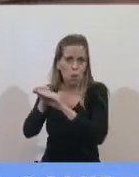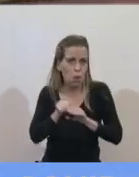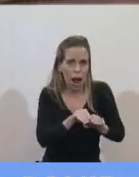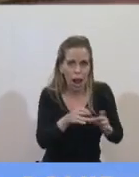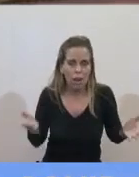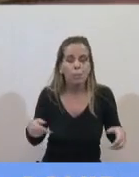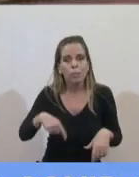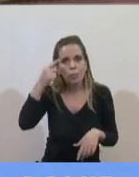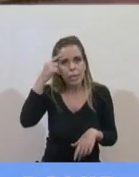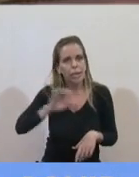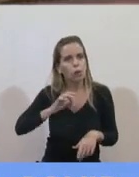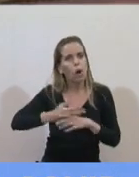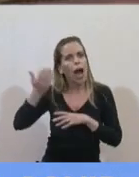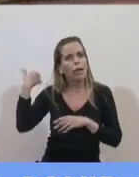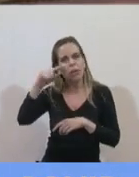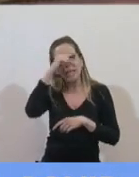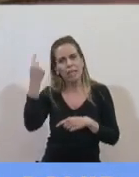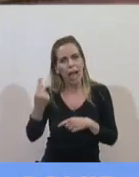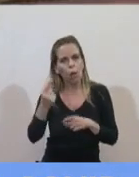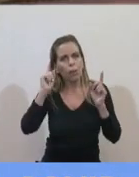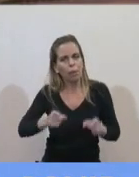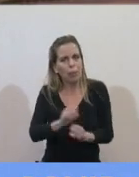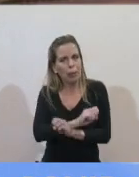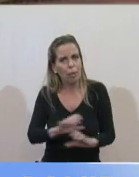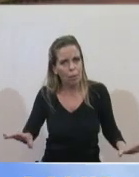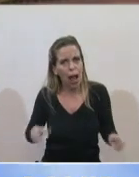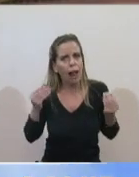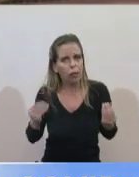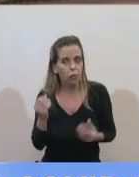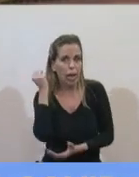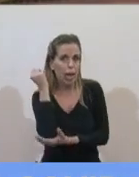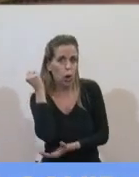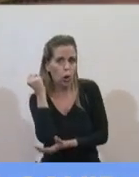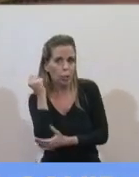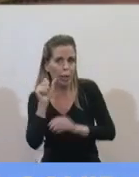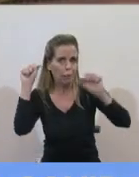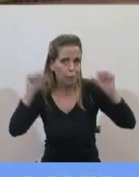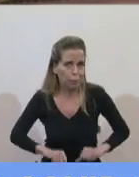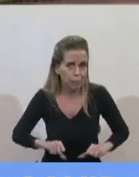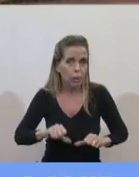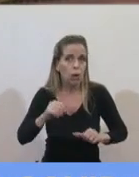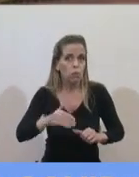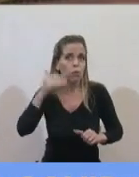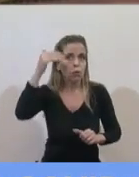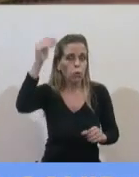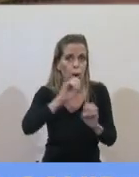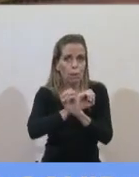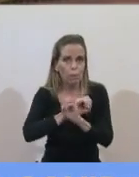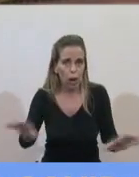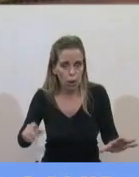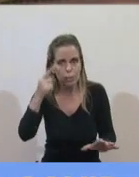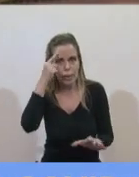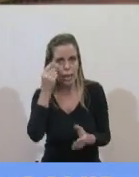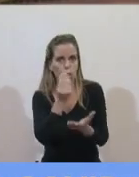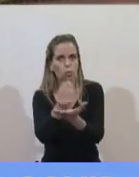nuestro estado y que además producto de la caída de la actividad económica y la caída de la recaudación hace que vaya a tener menos ingresos todavía para lidiar